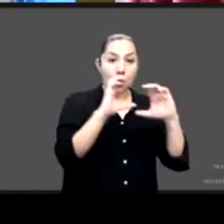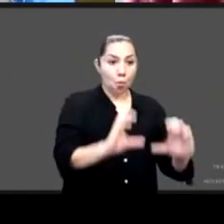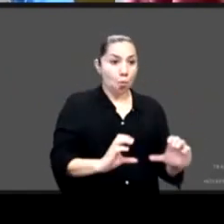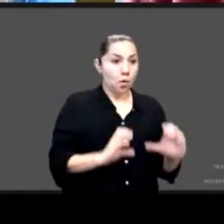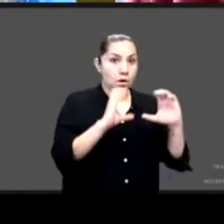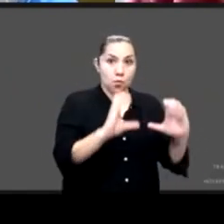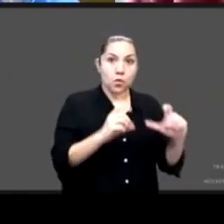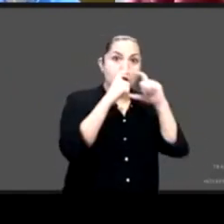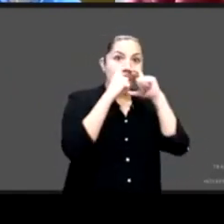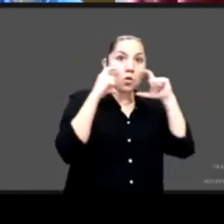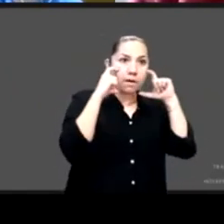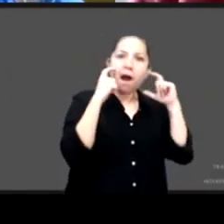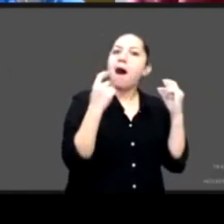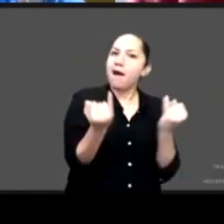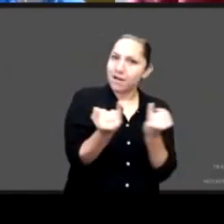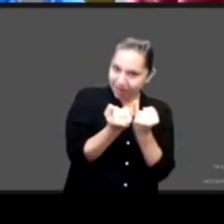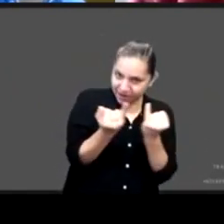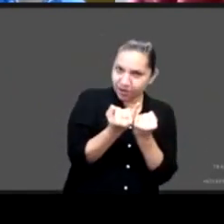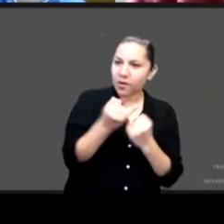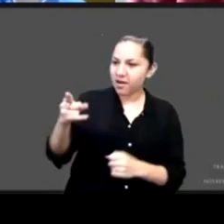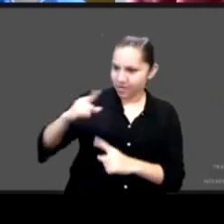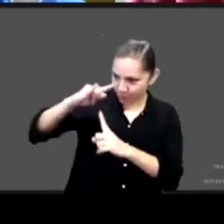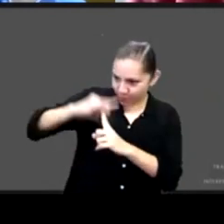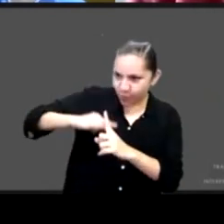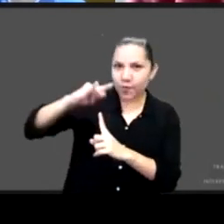quisiera finalmente